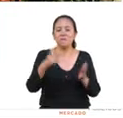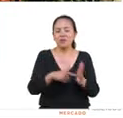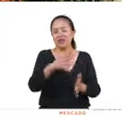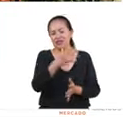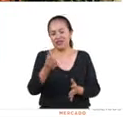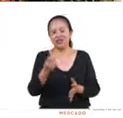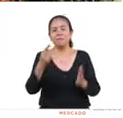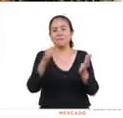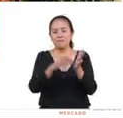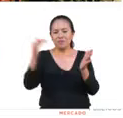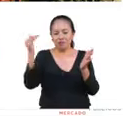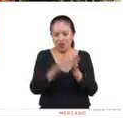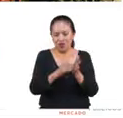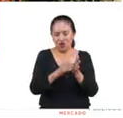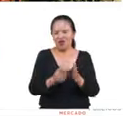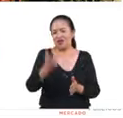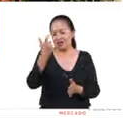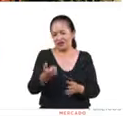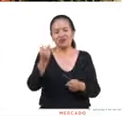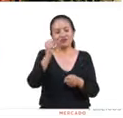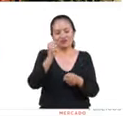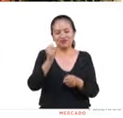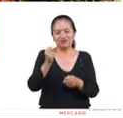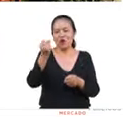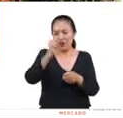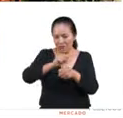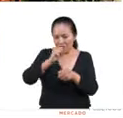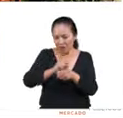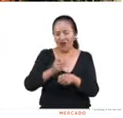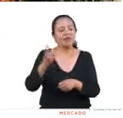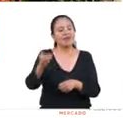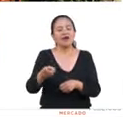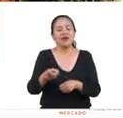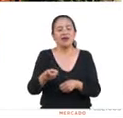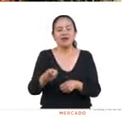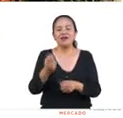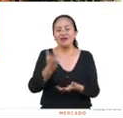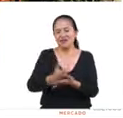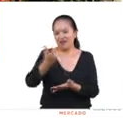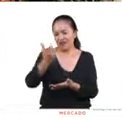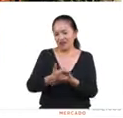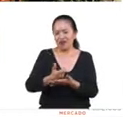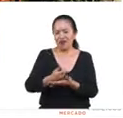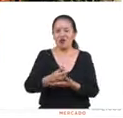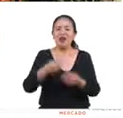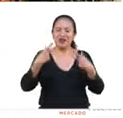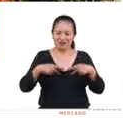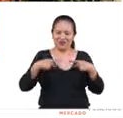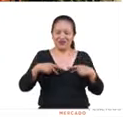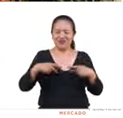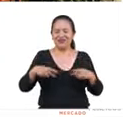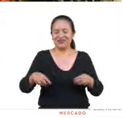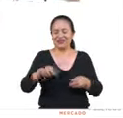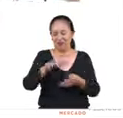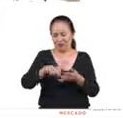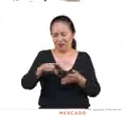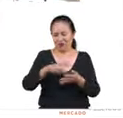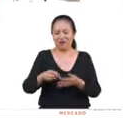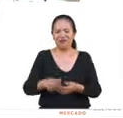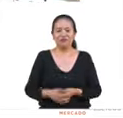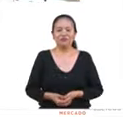1.100 millones de pesos semanales de derrama económica en los 336 mercados públicos de la ciudad. Adelante, por